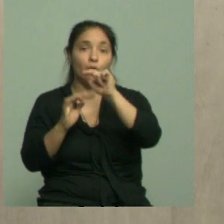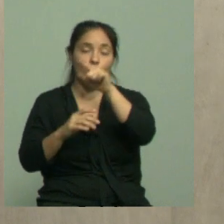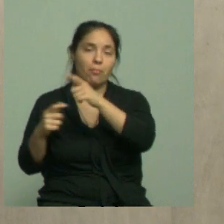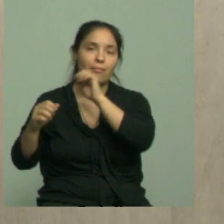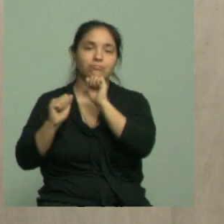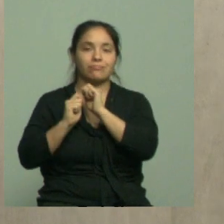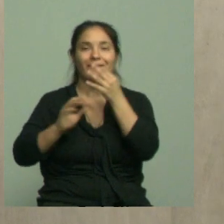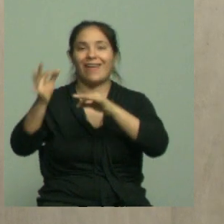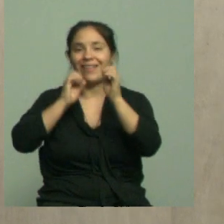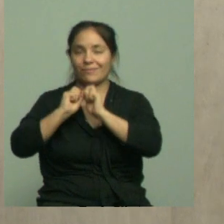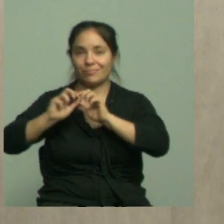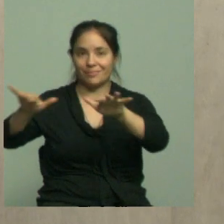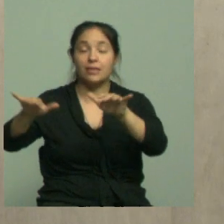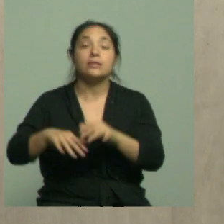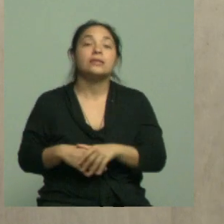se genera